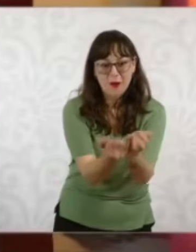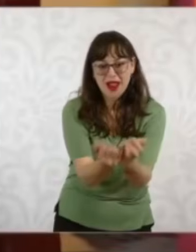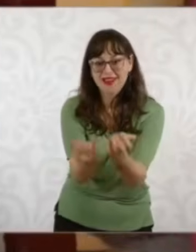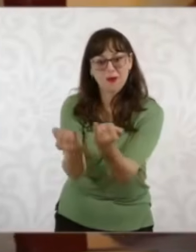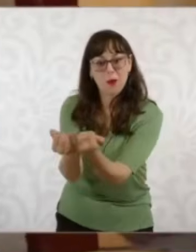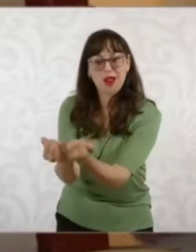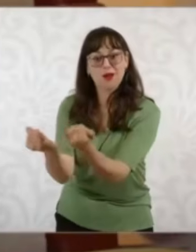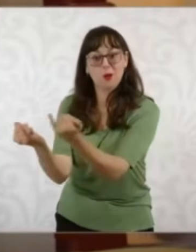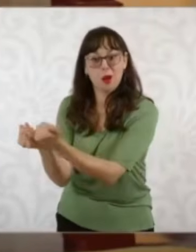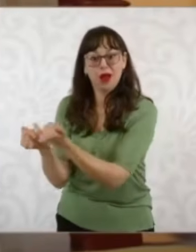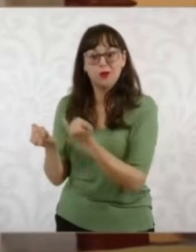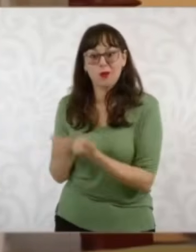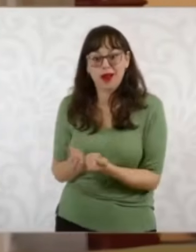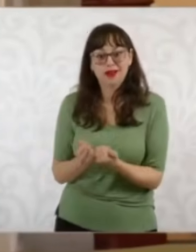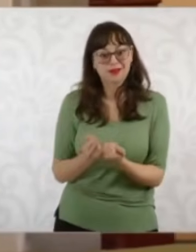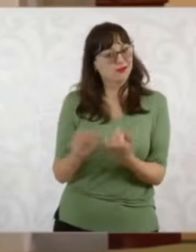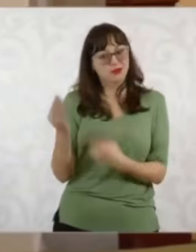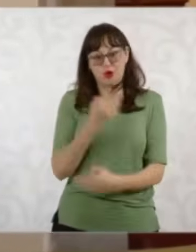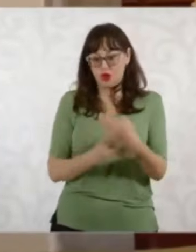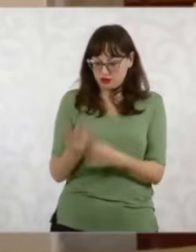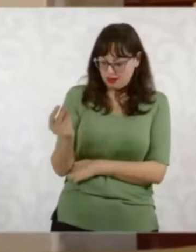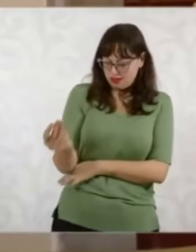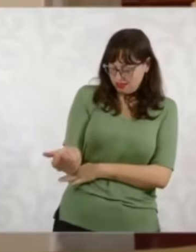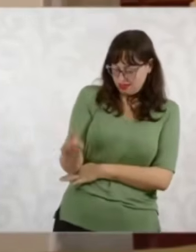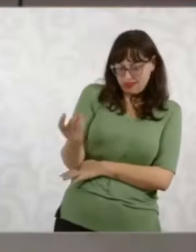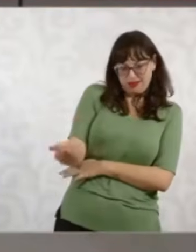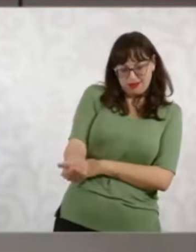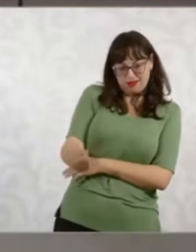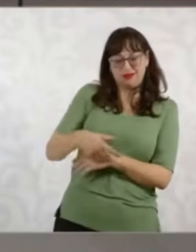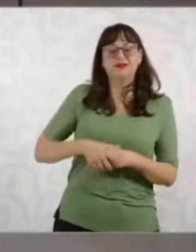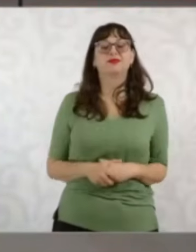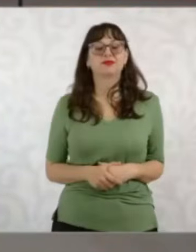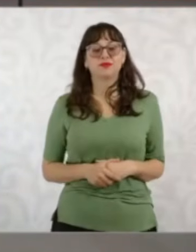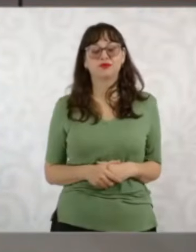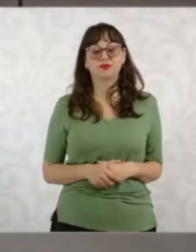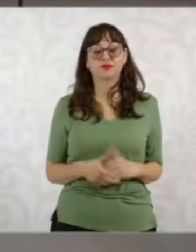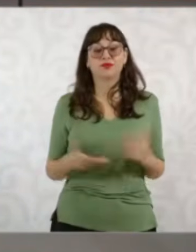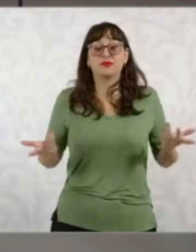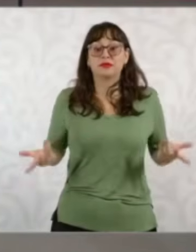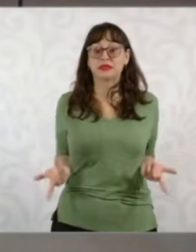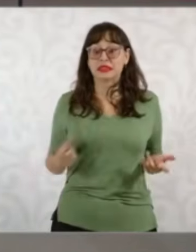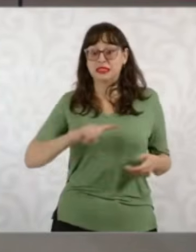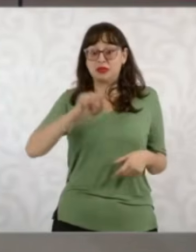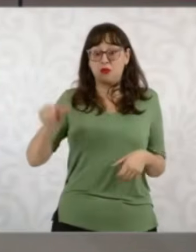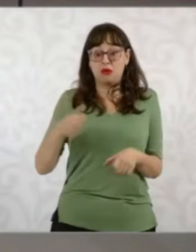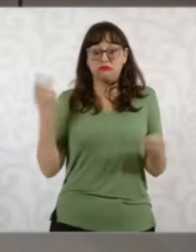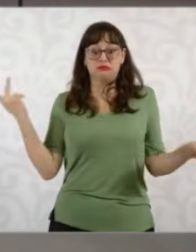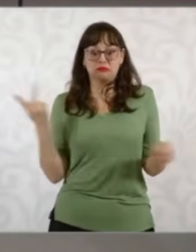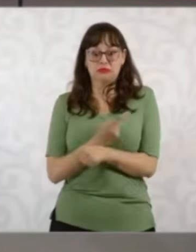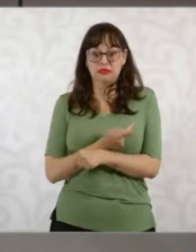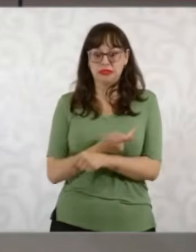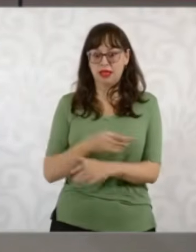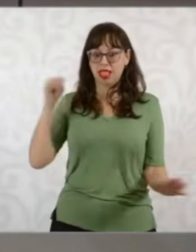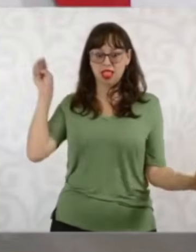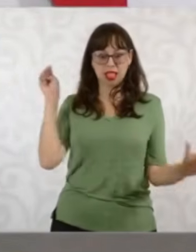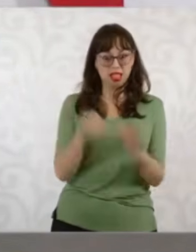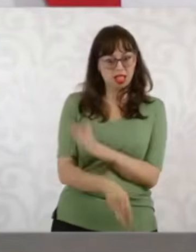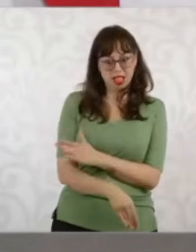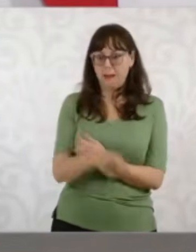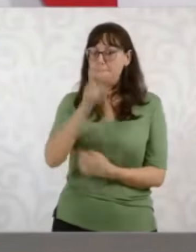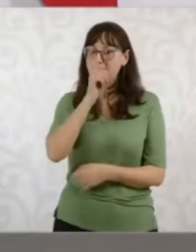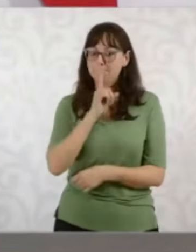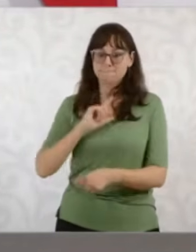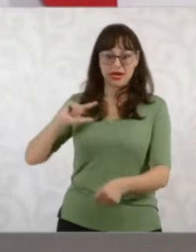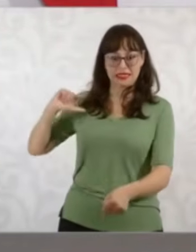narrativa, todos a repetir, le tronó los dedos. Se les cae la narrativa. Viene la visita,